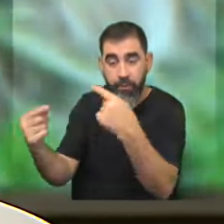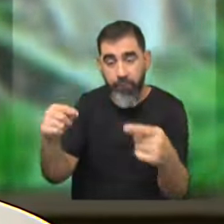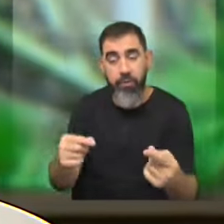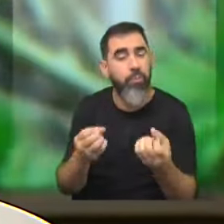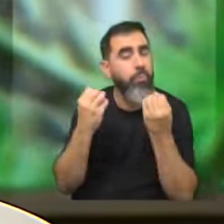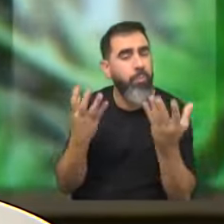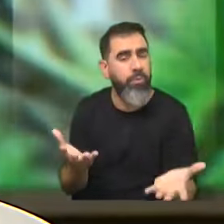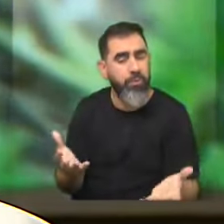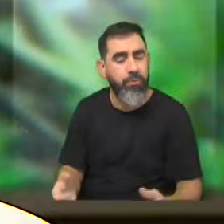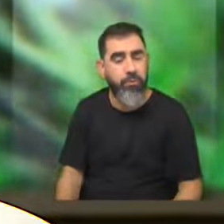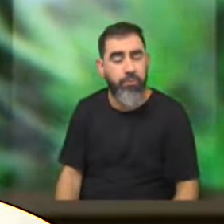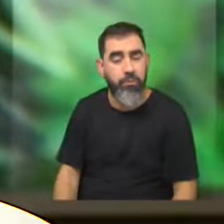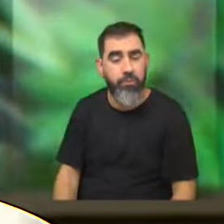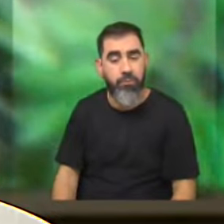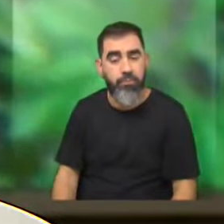qué? A ver.